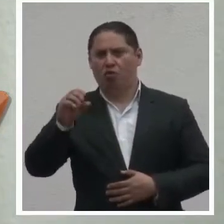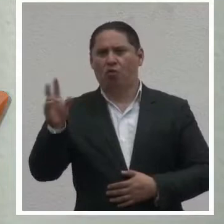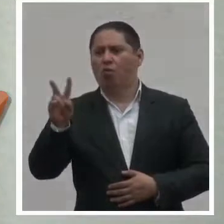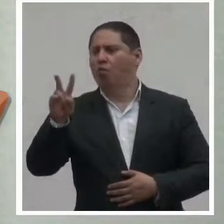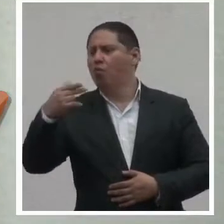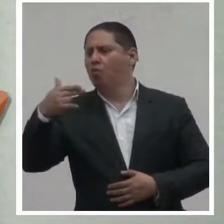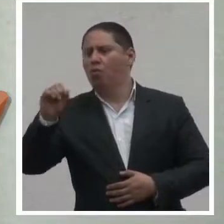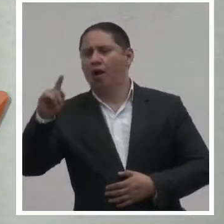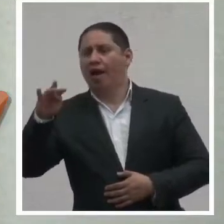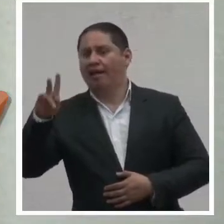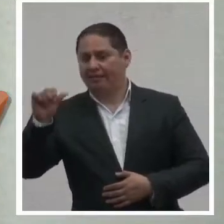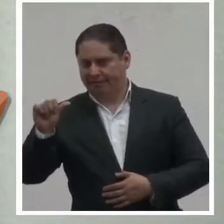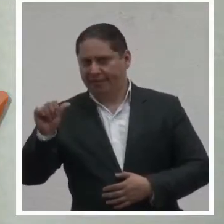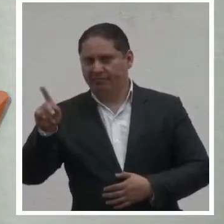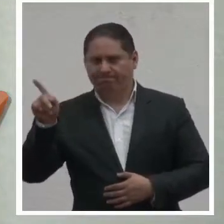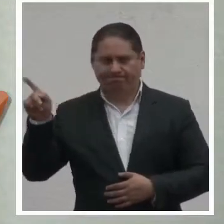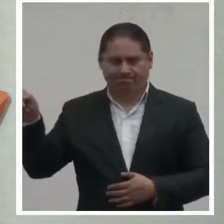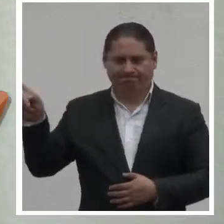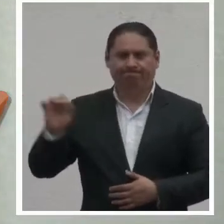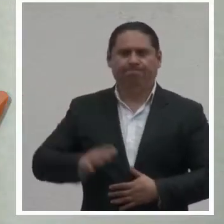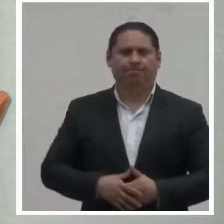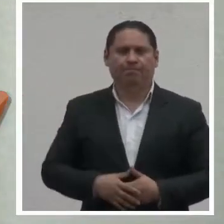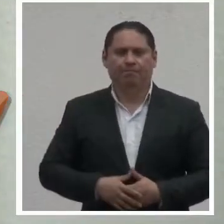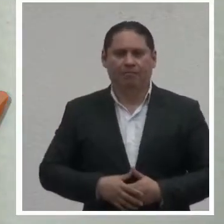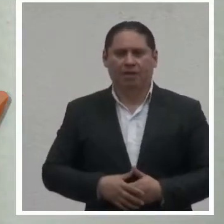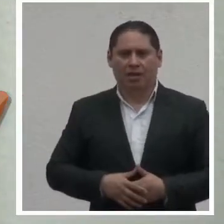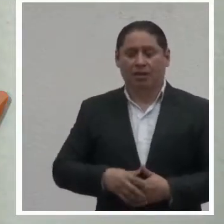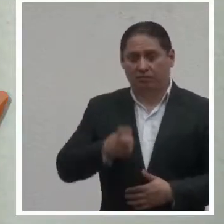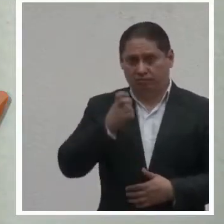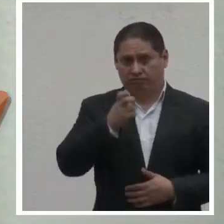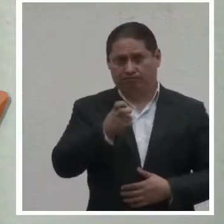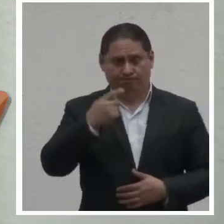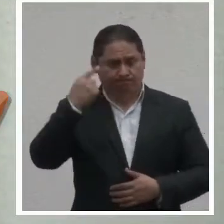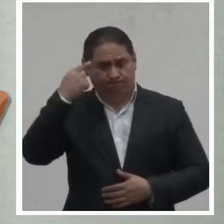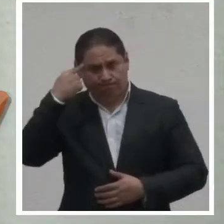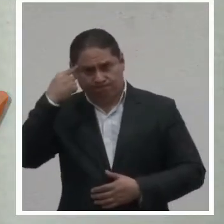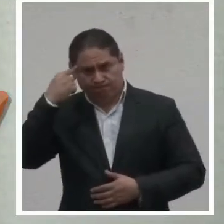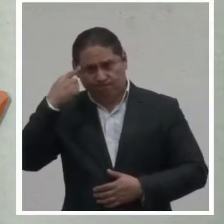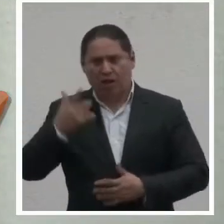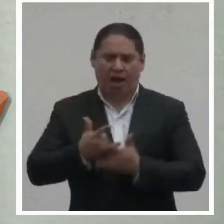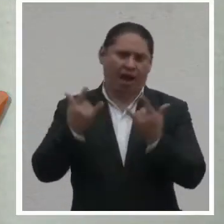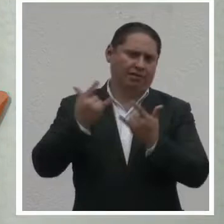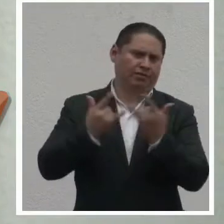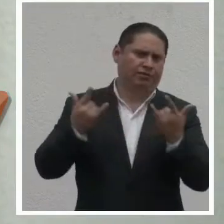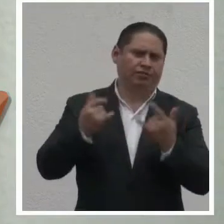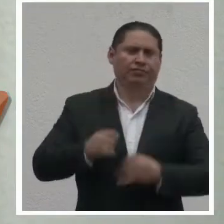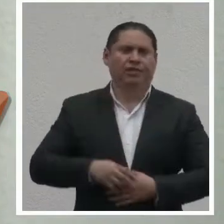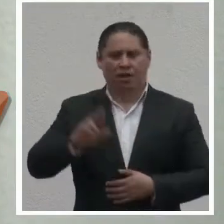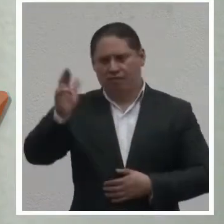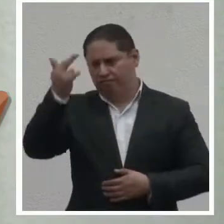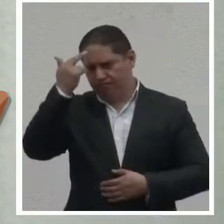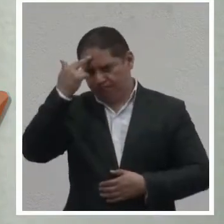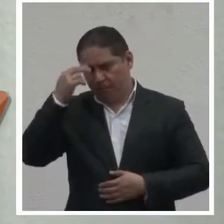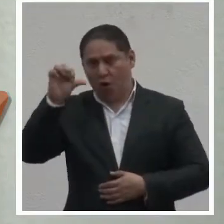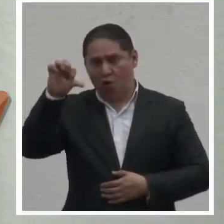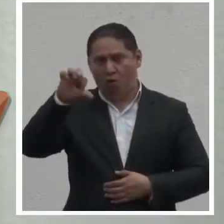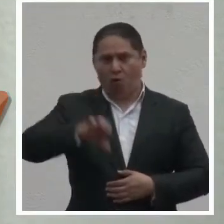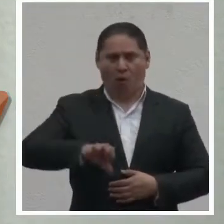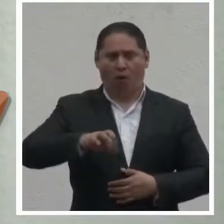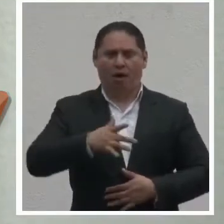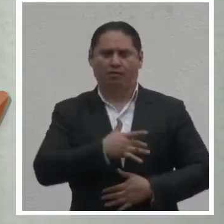realidad de Chiapas nos obliga a adentrarnos en el conocimiento de nuestra historia. Hoy nos llama el